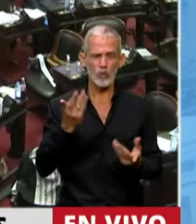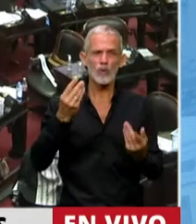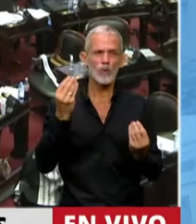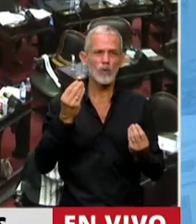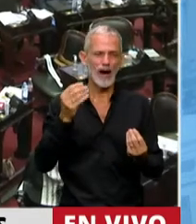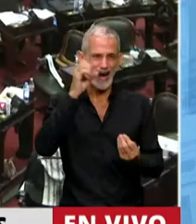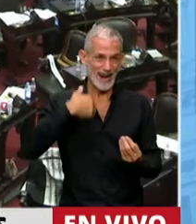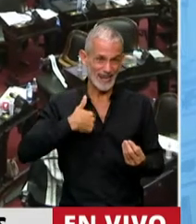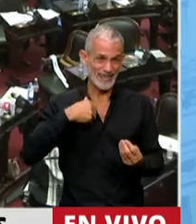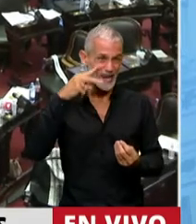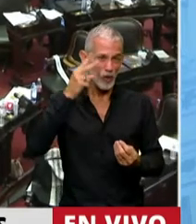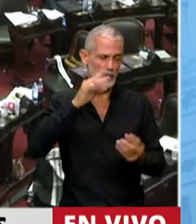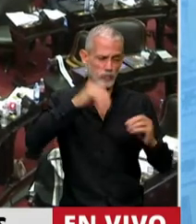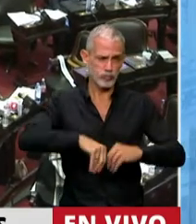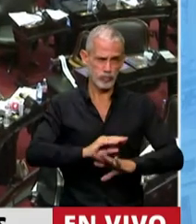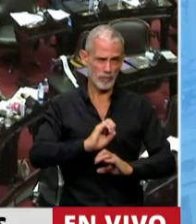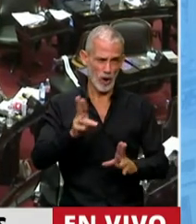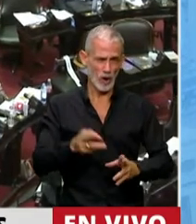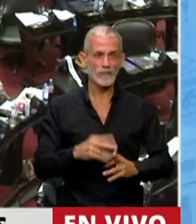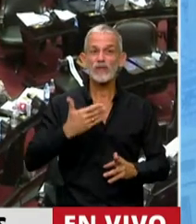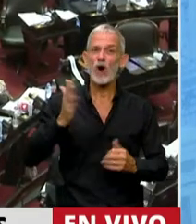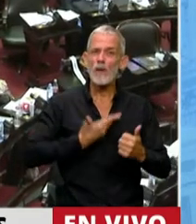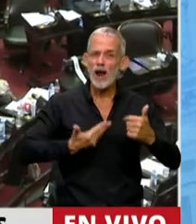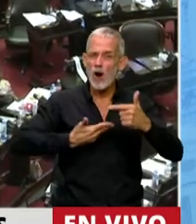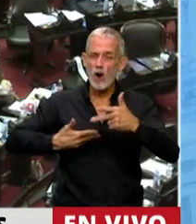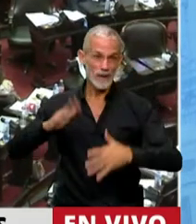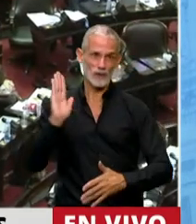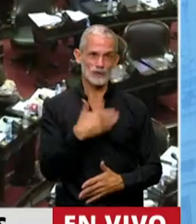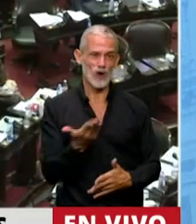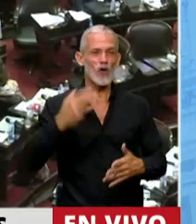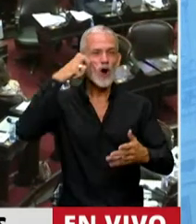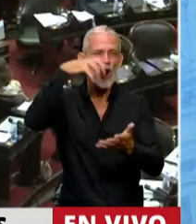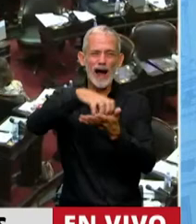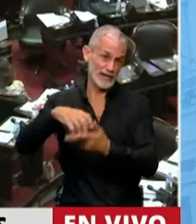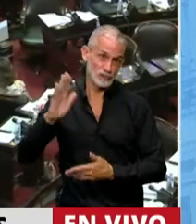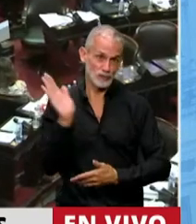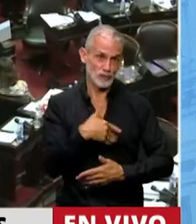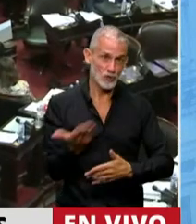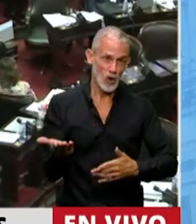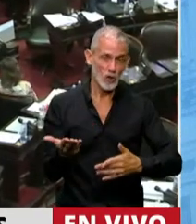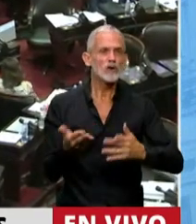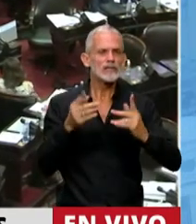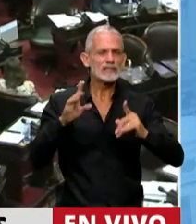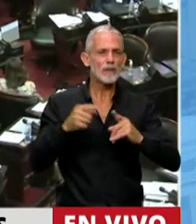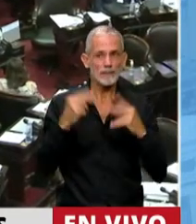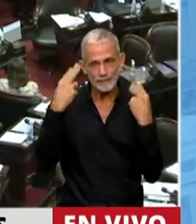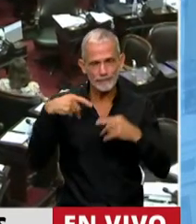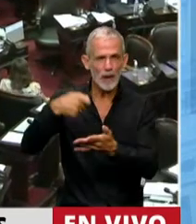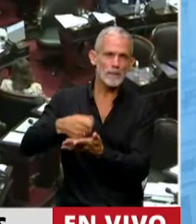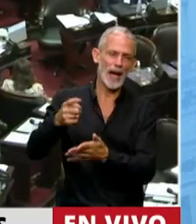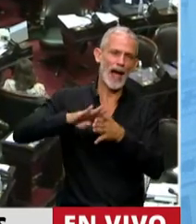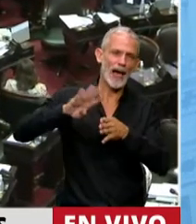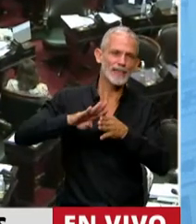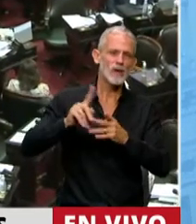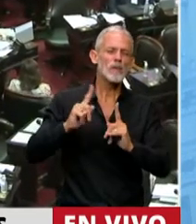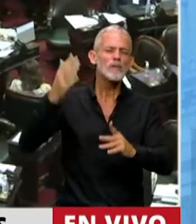Se hundió. Y todos los gobiernos y todos los congresos, por supuesto, al servicio de pagar una deuda que viene